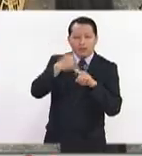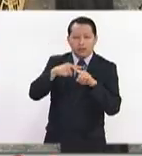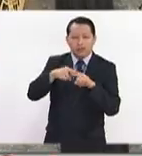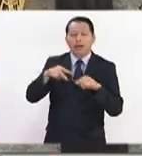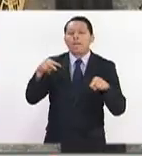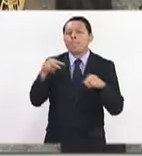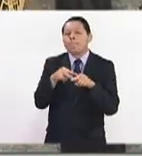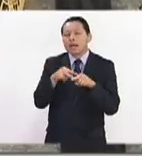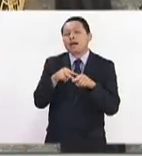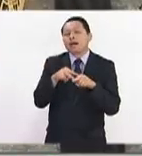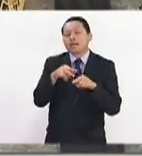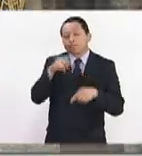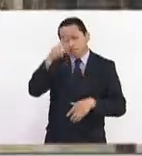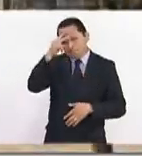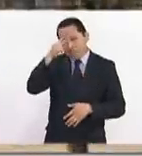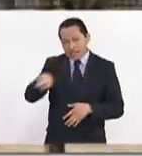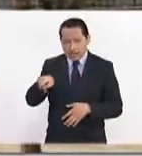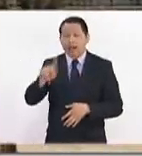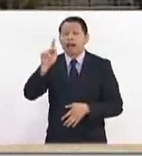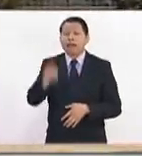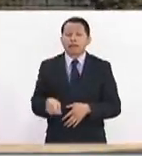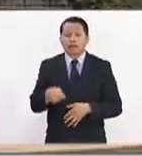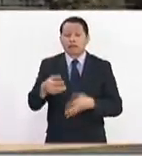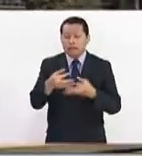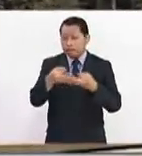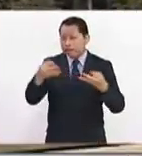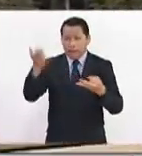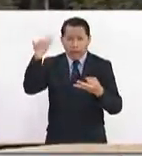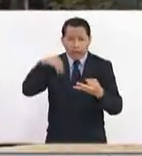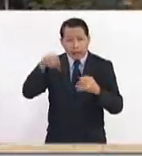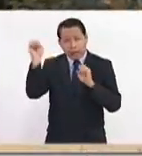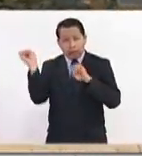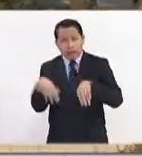Parque La Mexicana. Un terreno baldío se convirtió